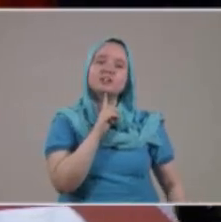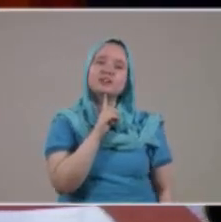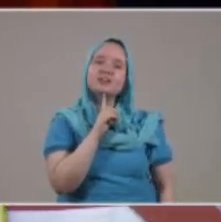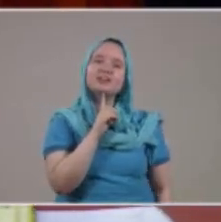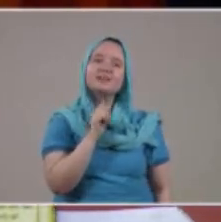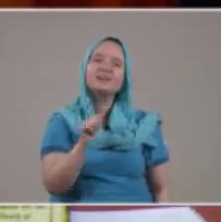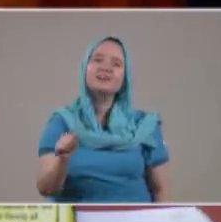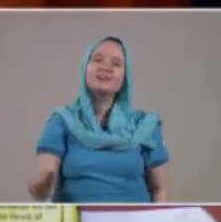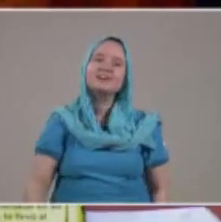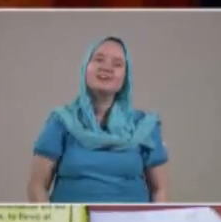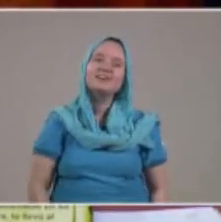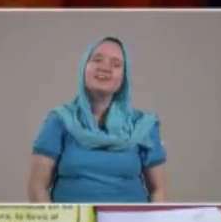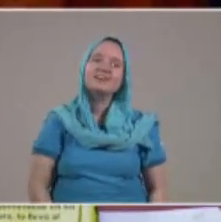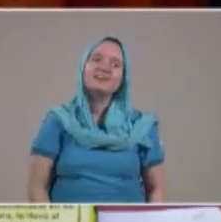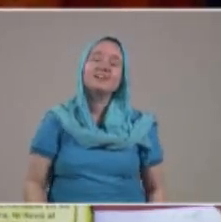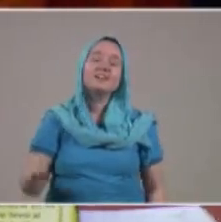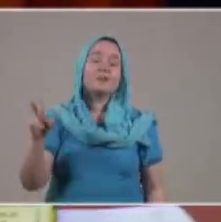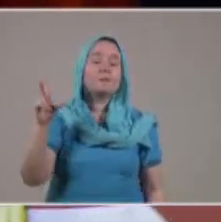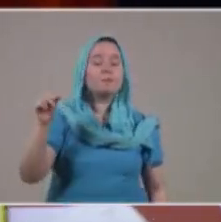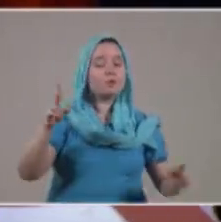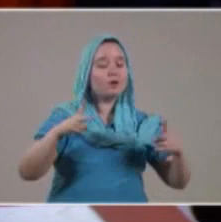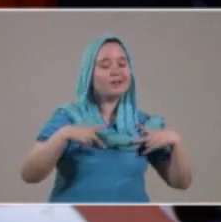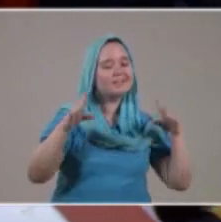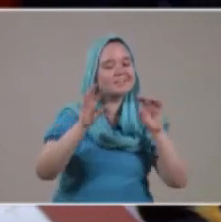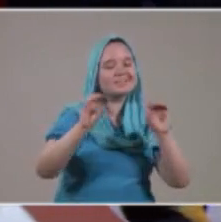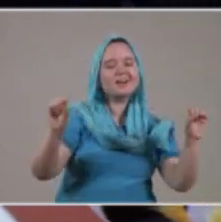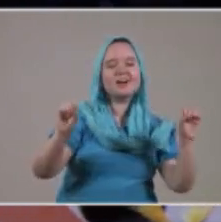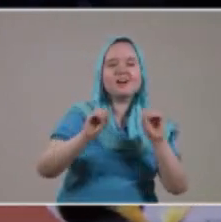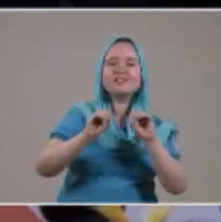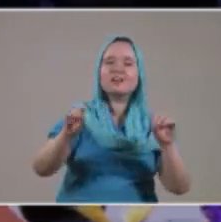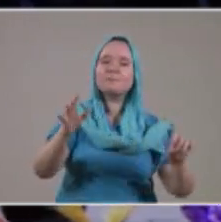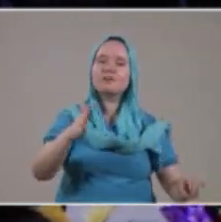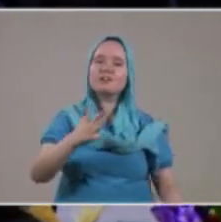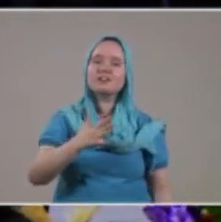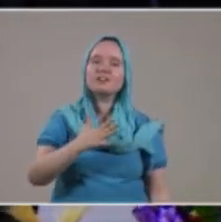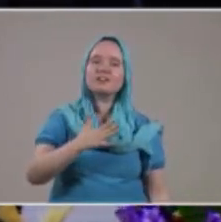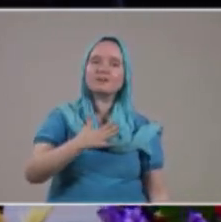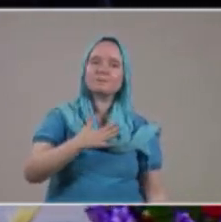frente y déjeme orar por usted.